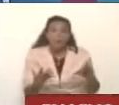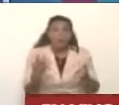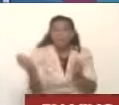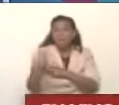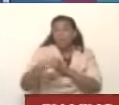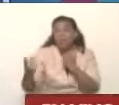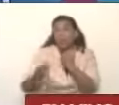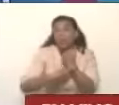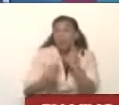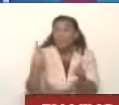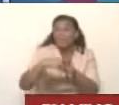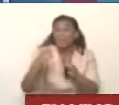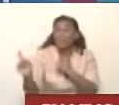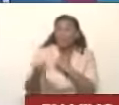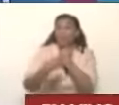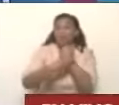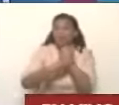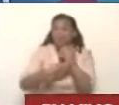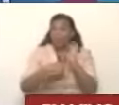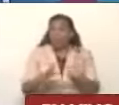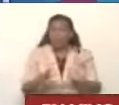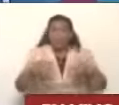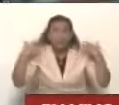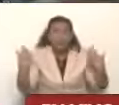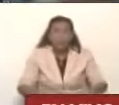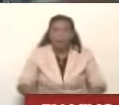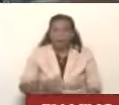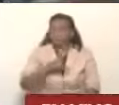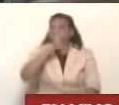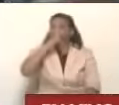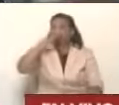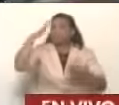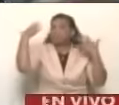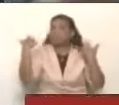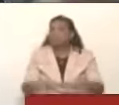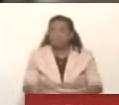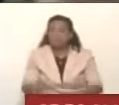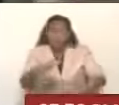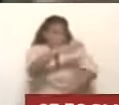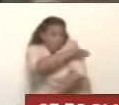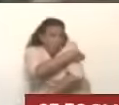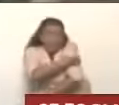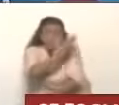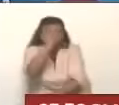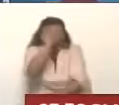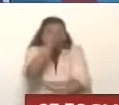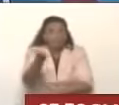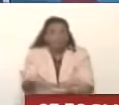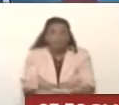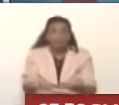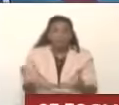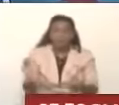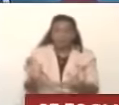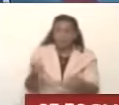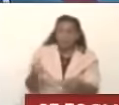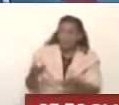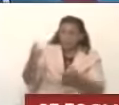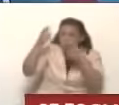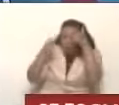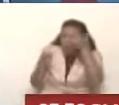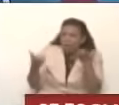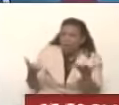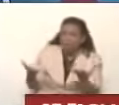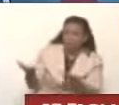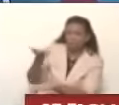¿no? Es un escandalazo esto. Y la derecha estaba articulada, ¿sí? Y luego